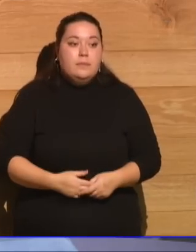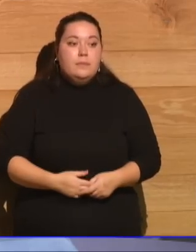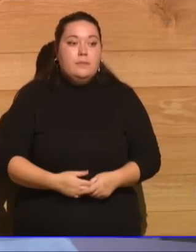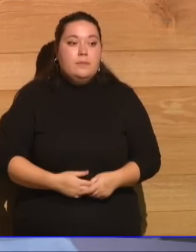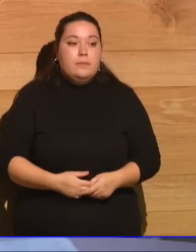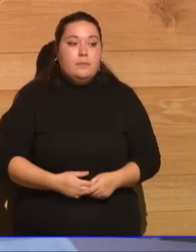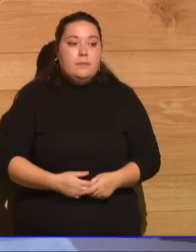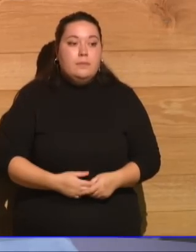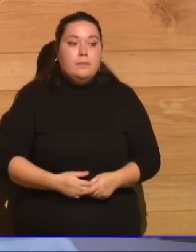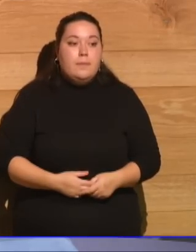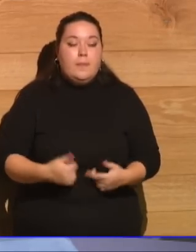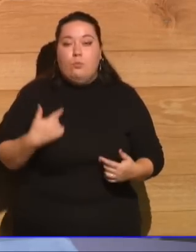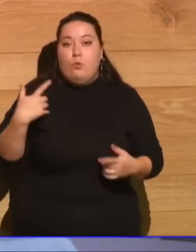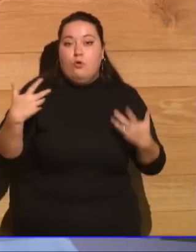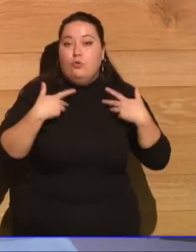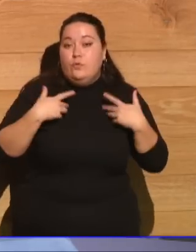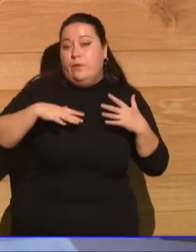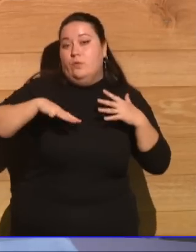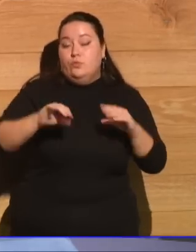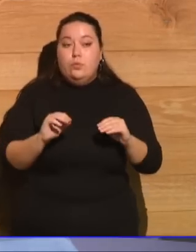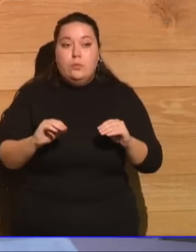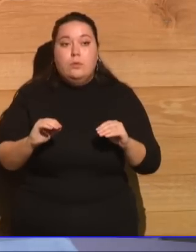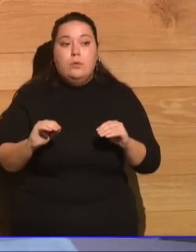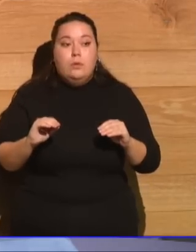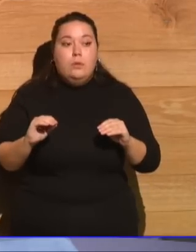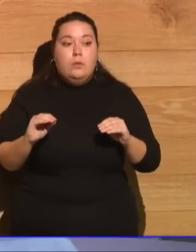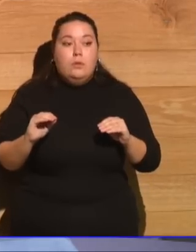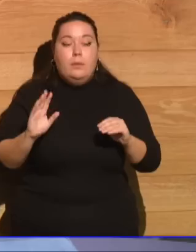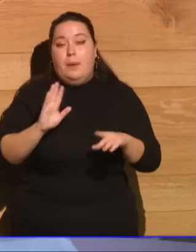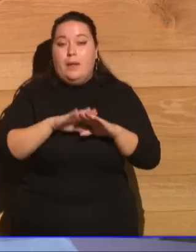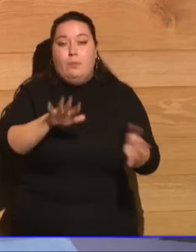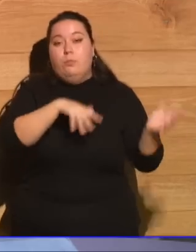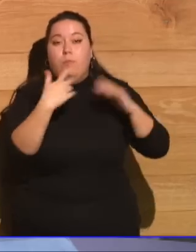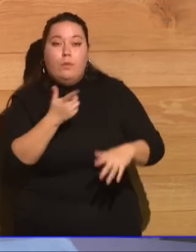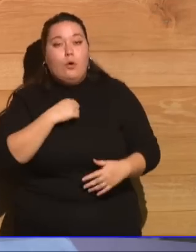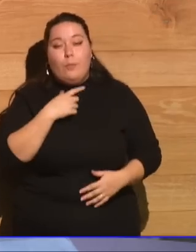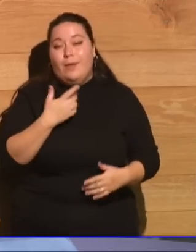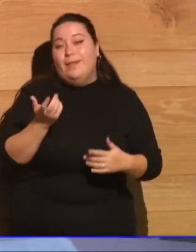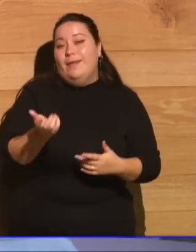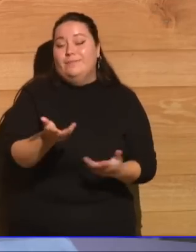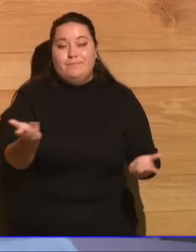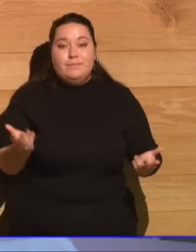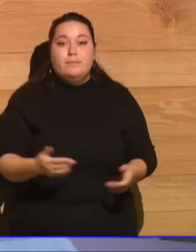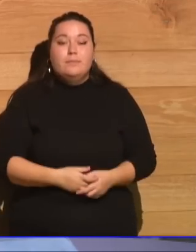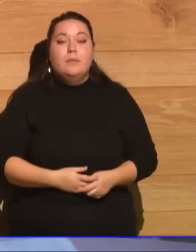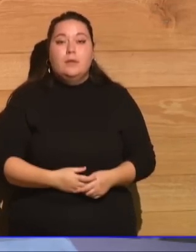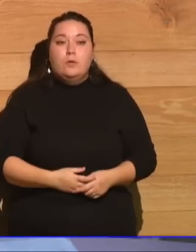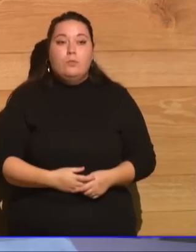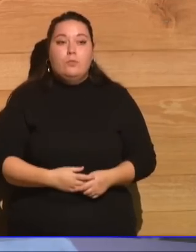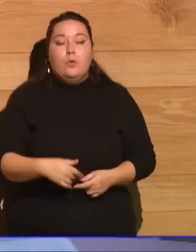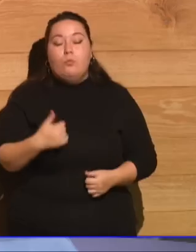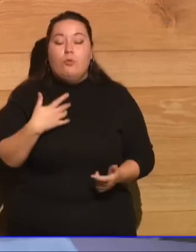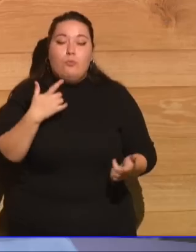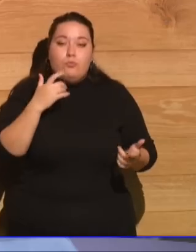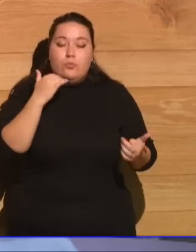queráis, todos sus padeceres y dolores En comedia. para convertirlos en comedia, en fin, y con un sentido además